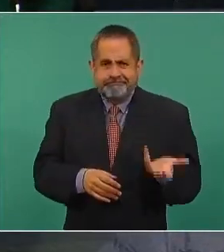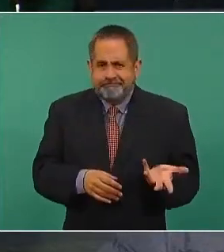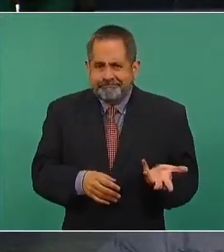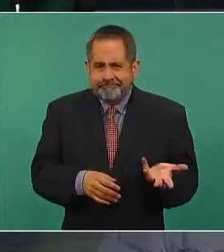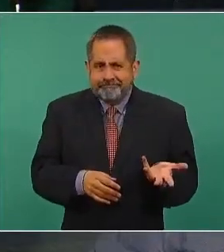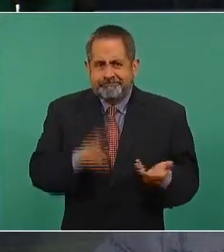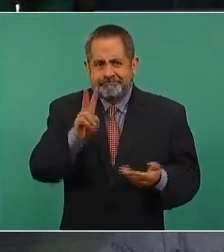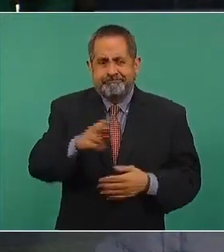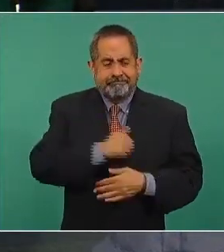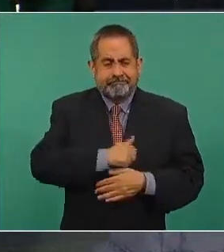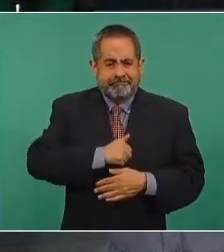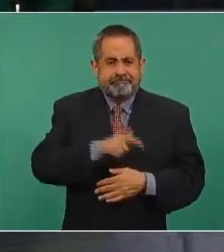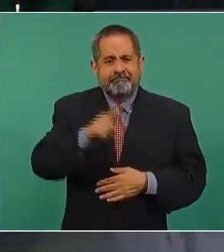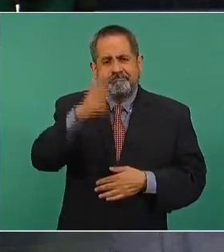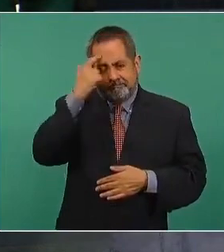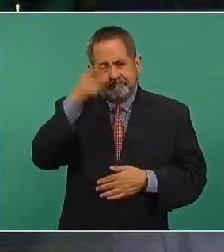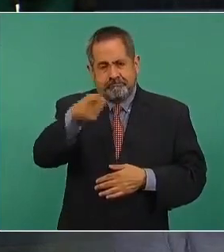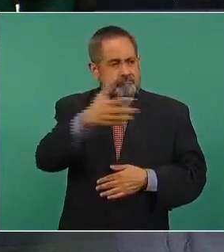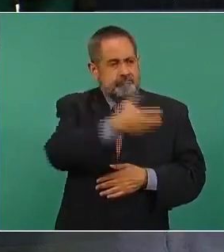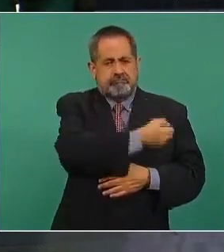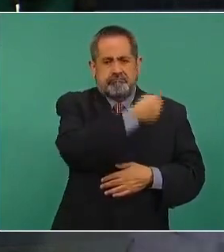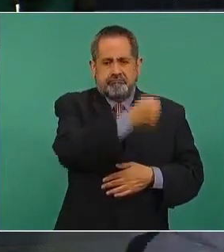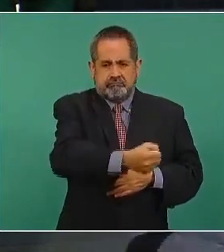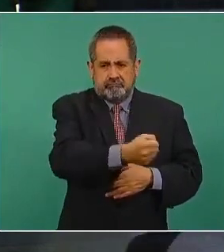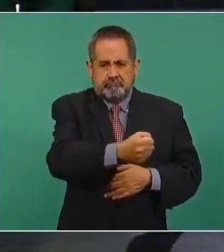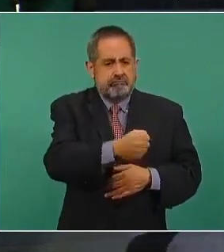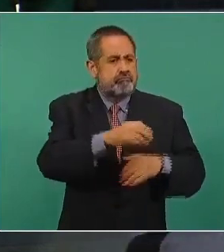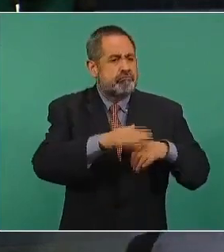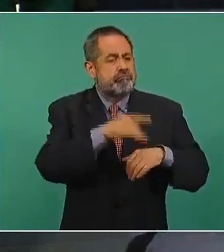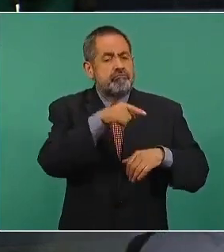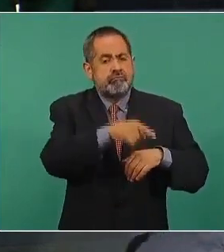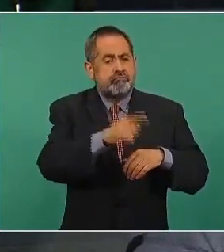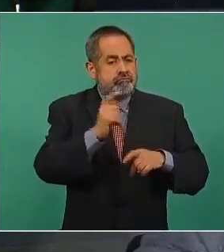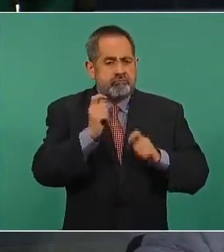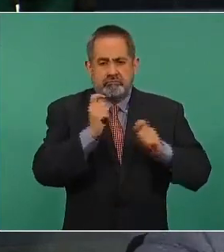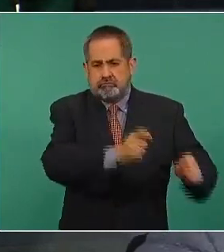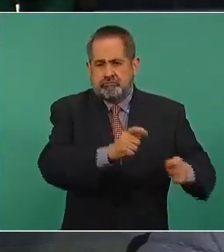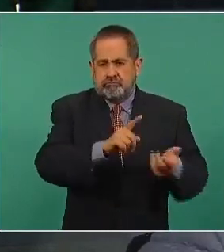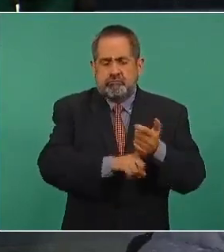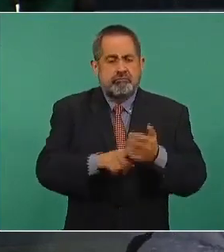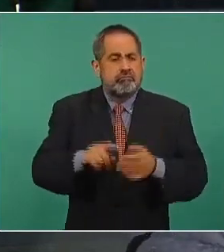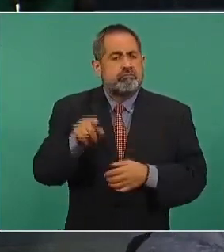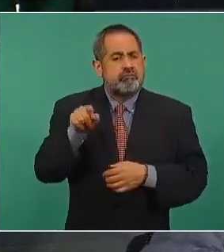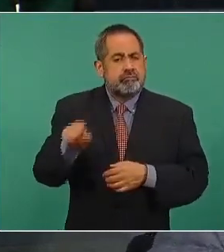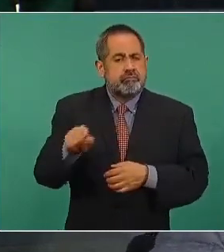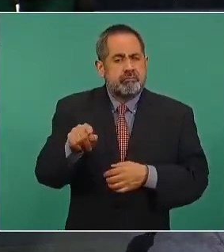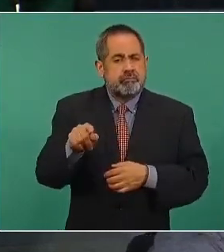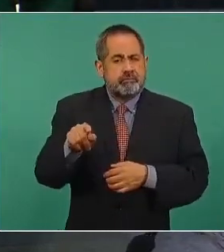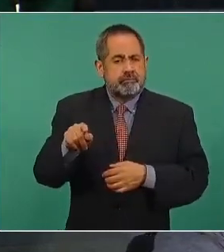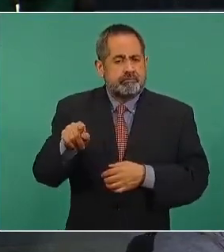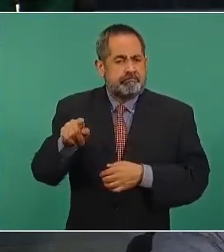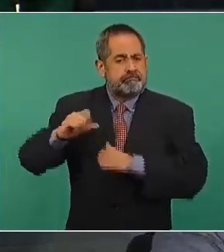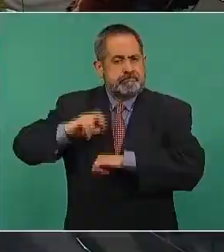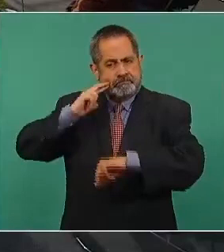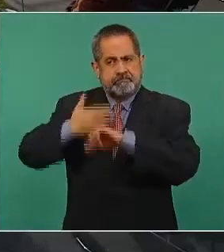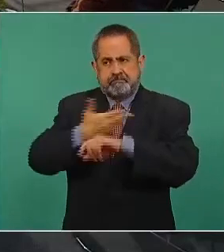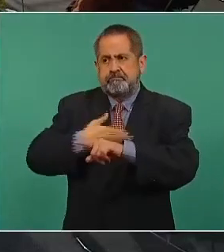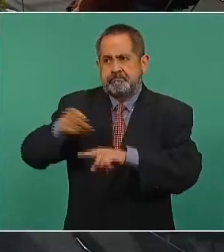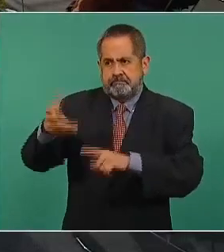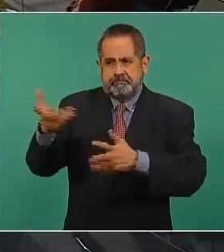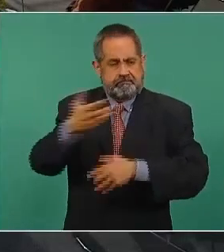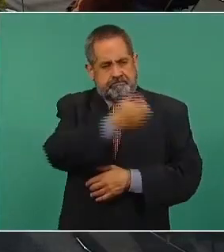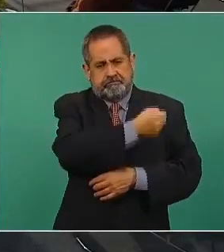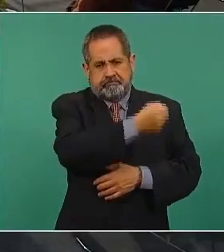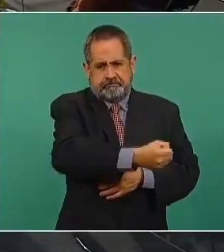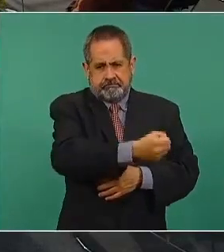desafortunadamente pues usted la nombró porque es nombramiento del Poder Ejecutivo. Entonces,